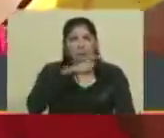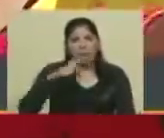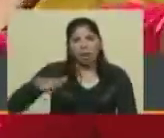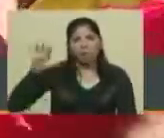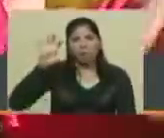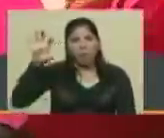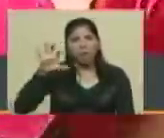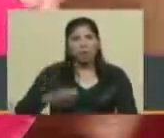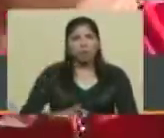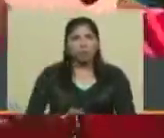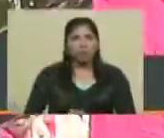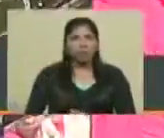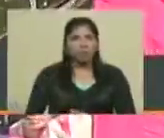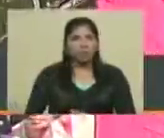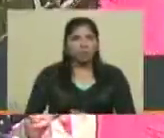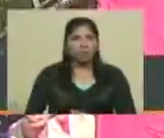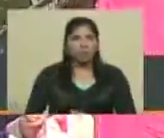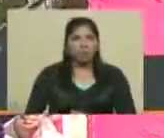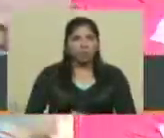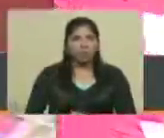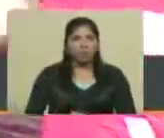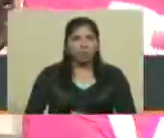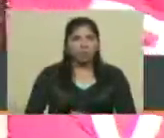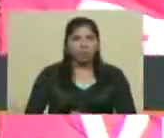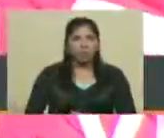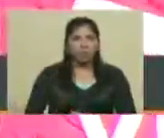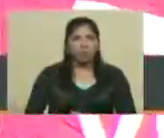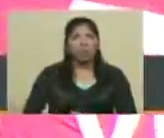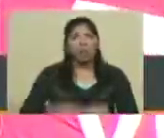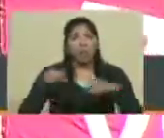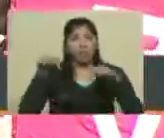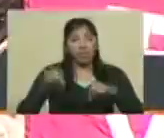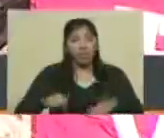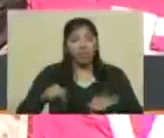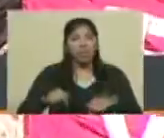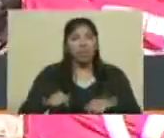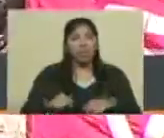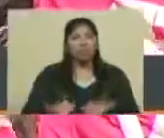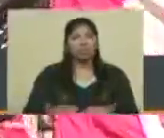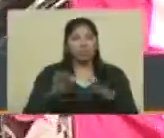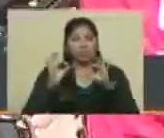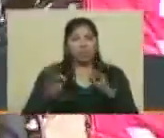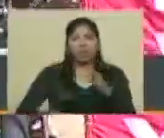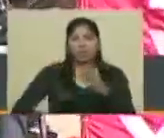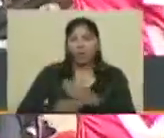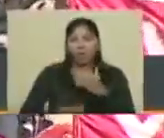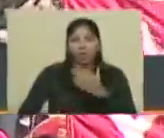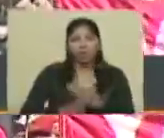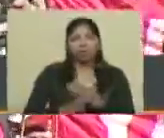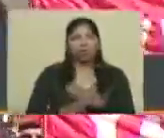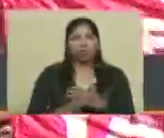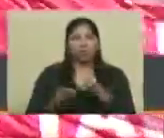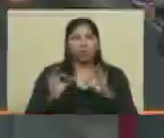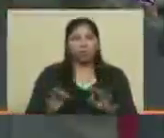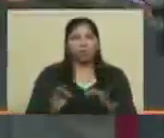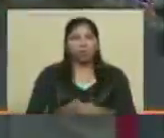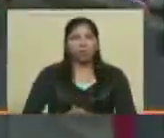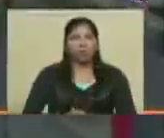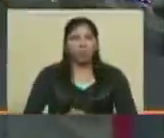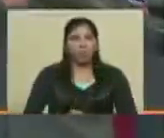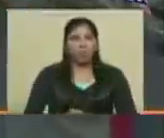Estos soldados del 4 de febrero, aquí están, rodilla en tierra, para defender la revolución